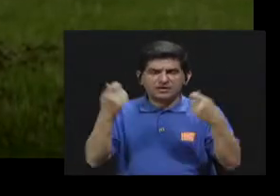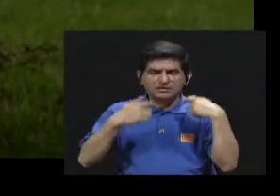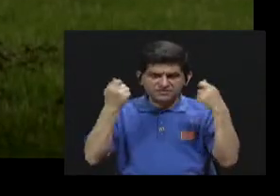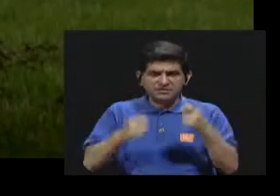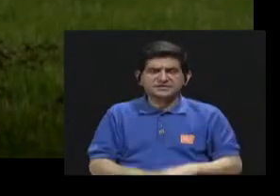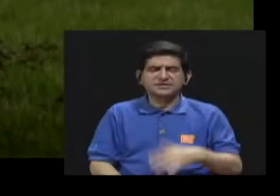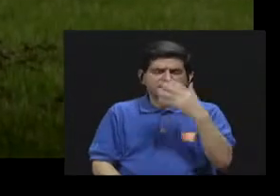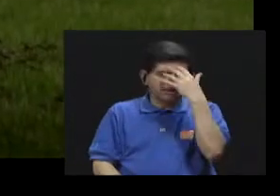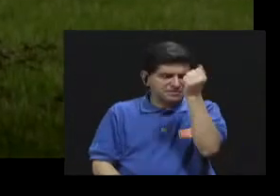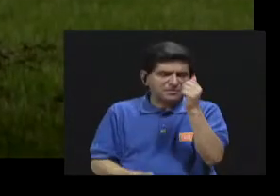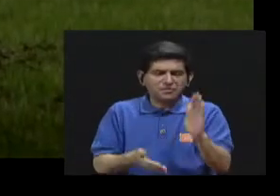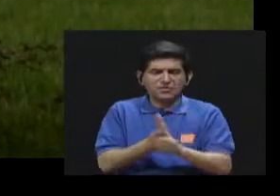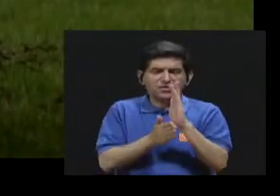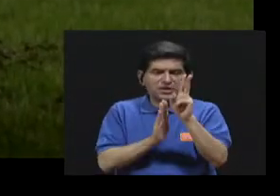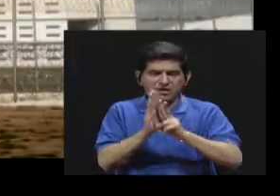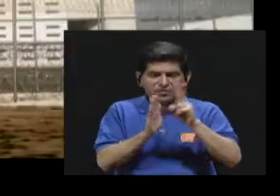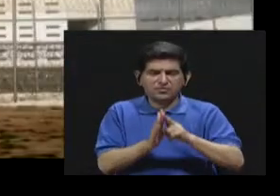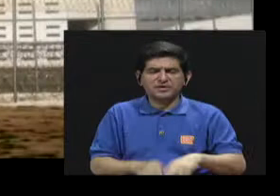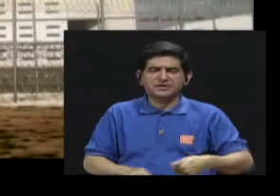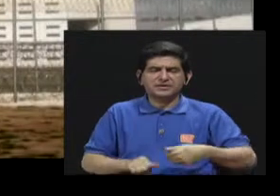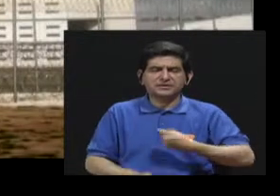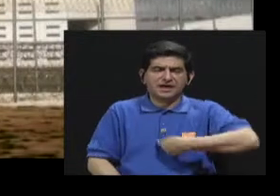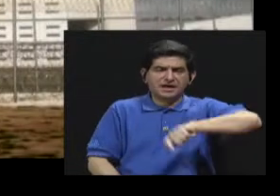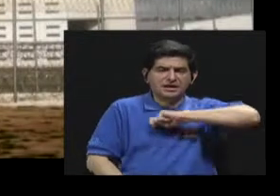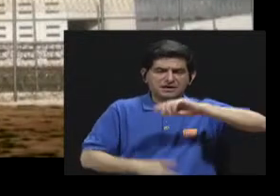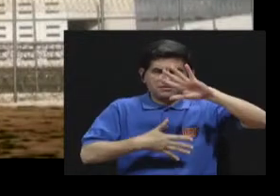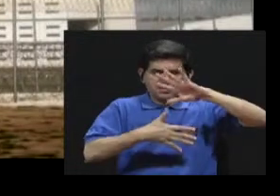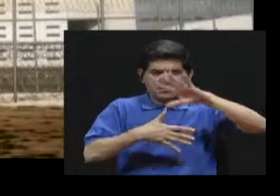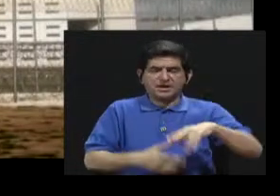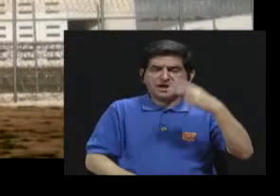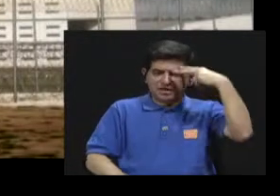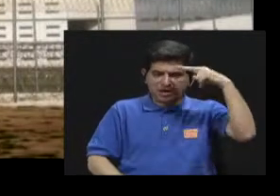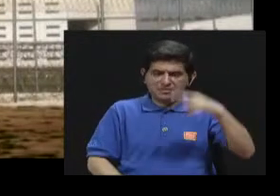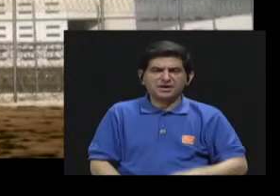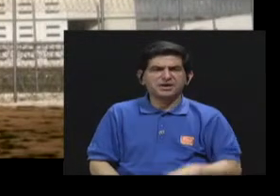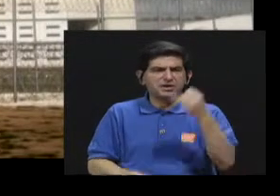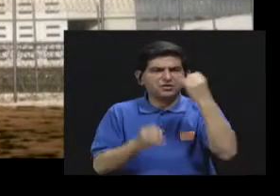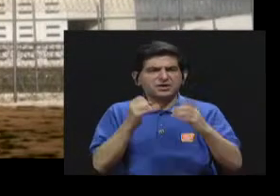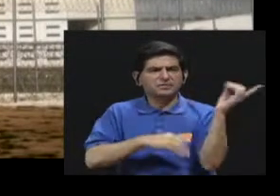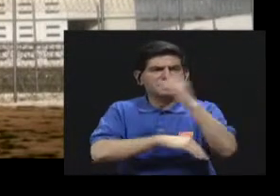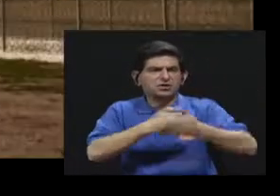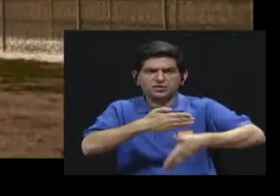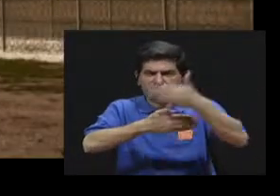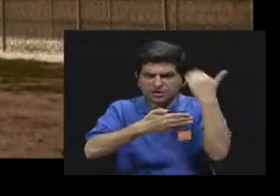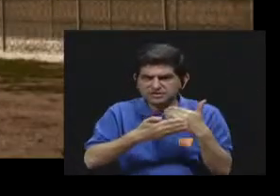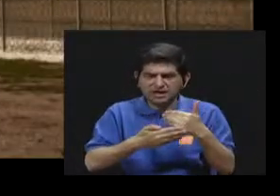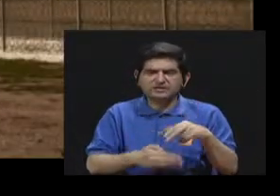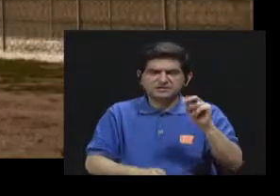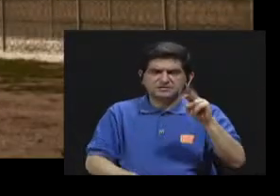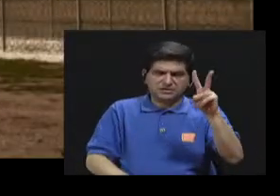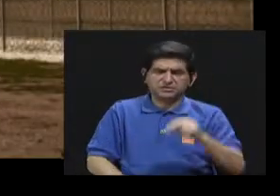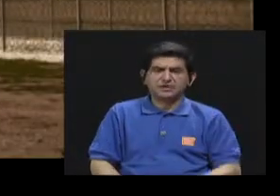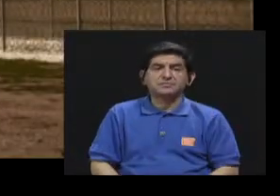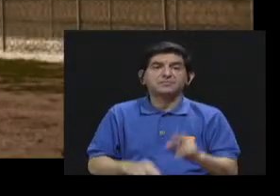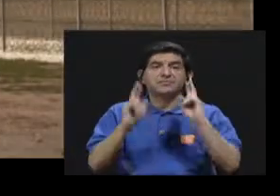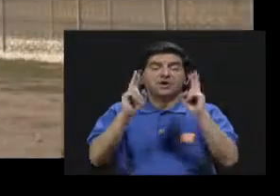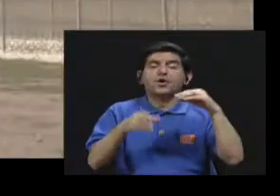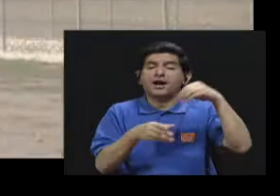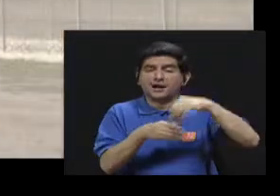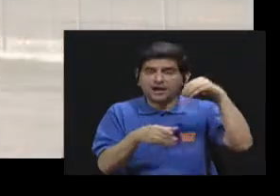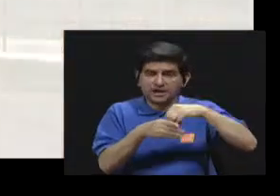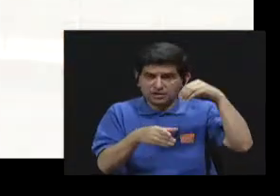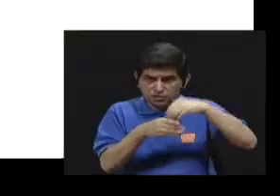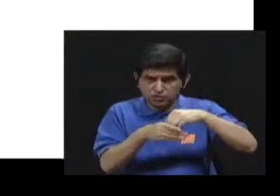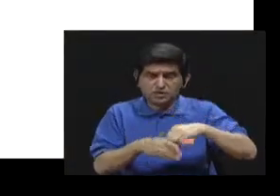Festival de la Memoria Documental Iberoamericano en Cuernavaca, México, que terminó hace unos días, nomás el 6 de noviembre. Ojalá que el